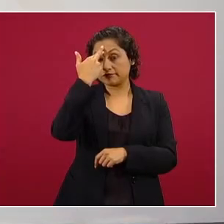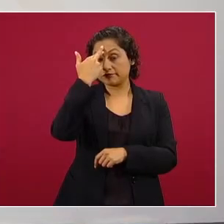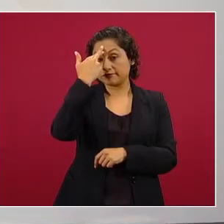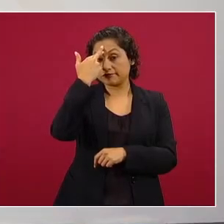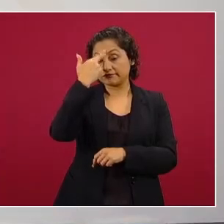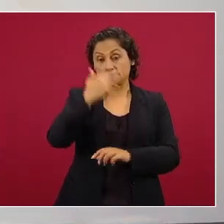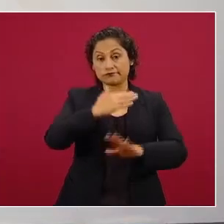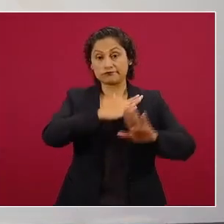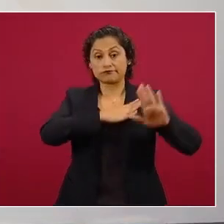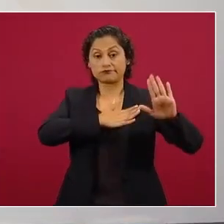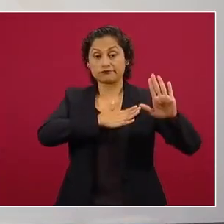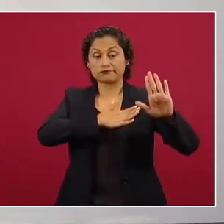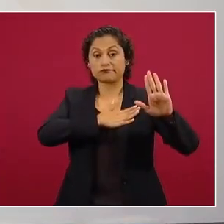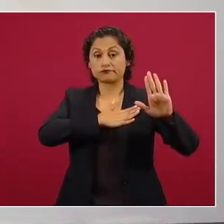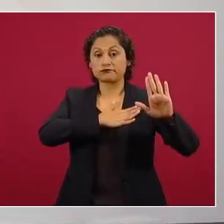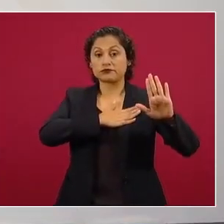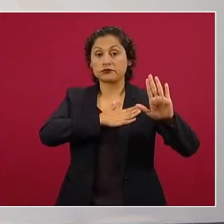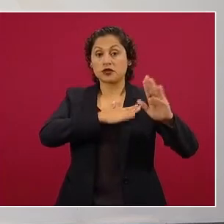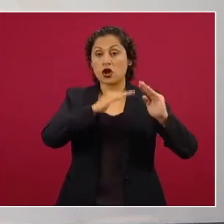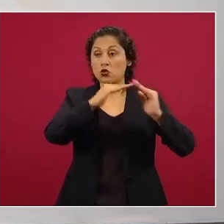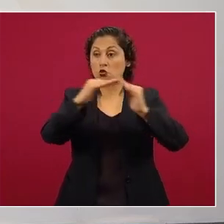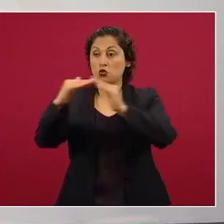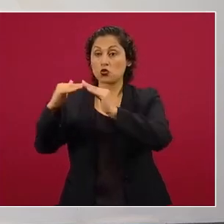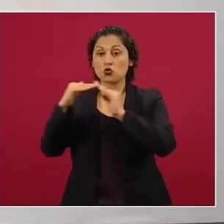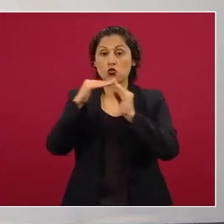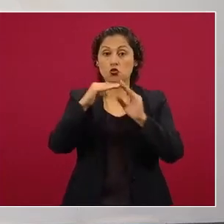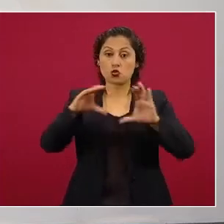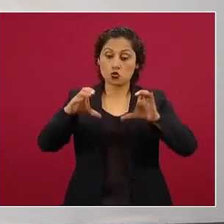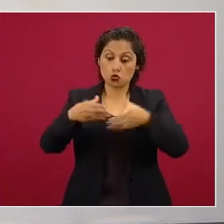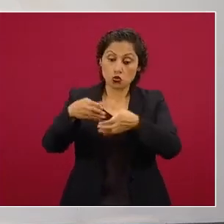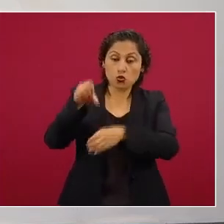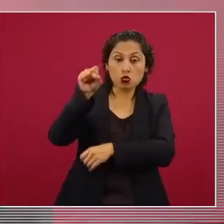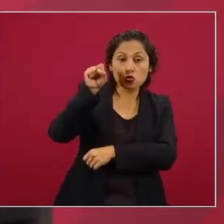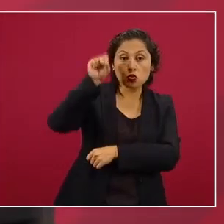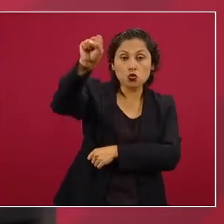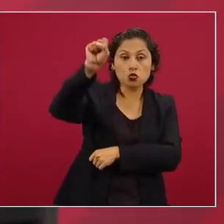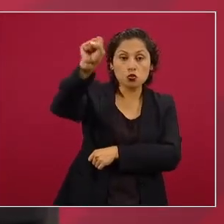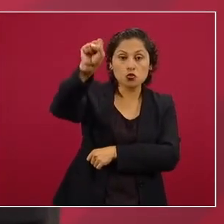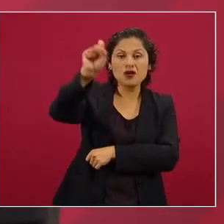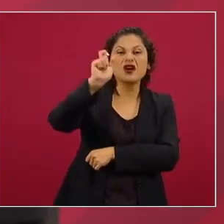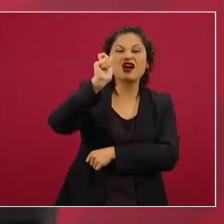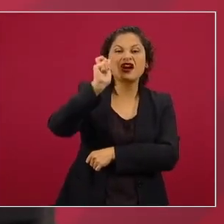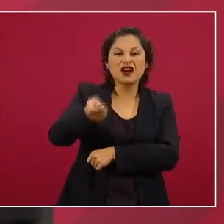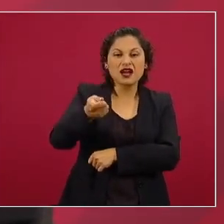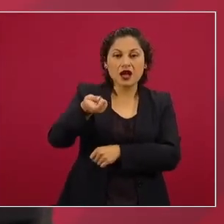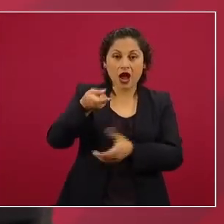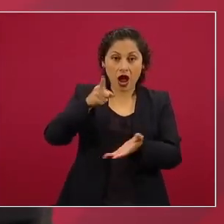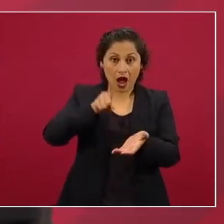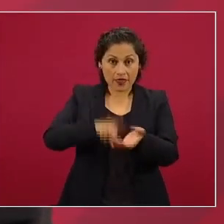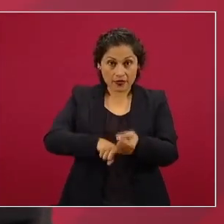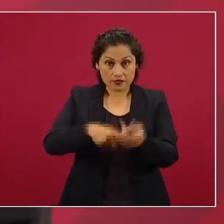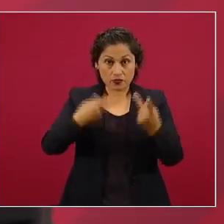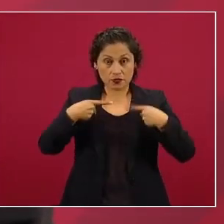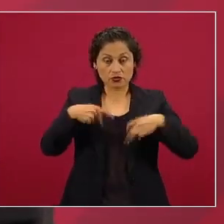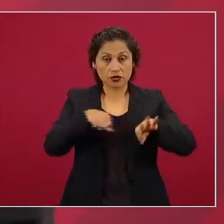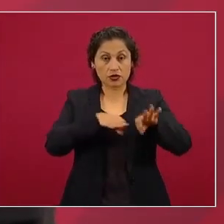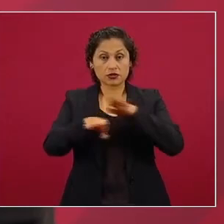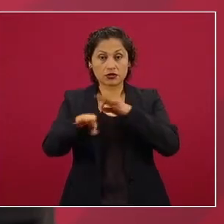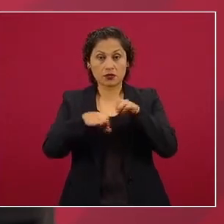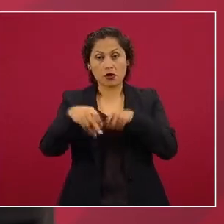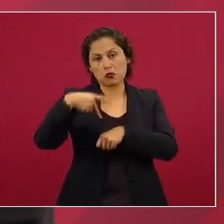democracia sindical, el que sean los trabajadores los que elijan libremente a